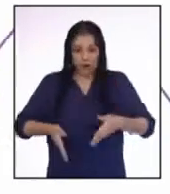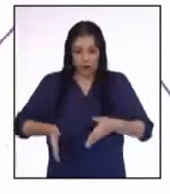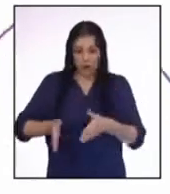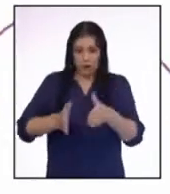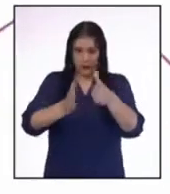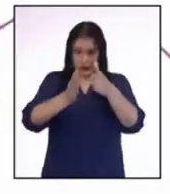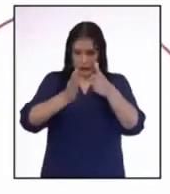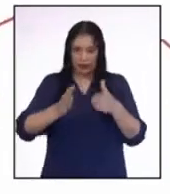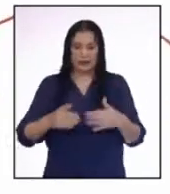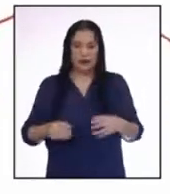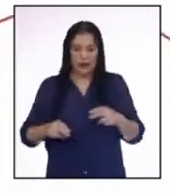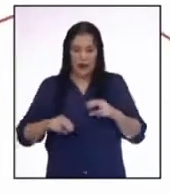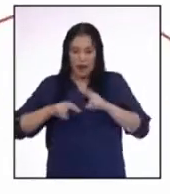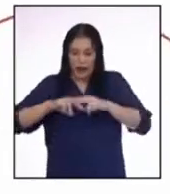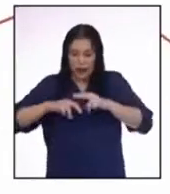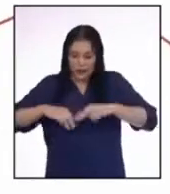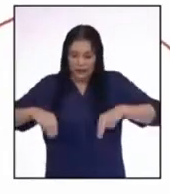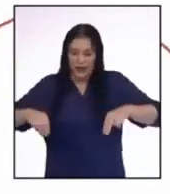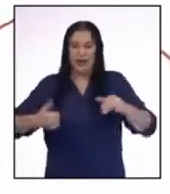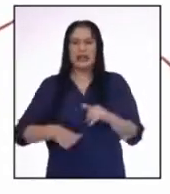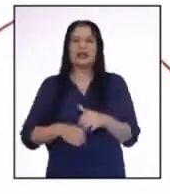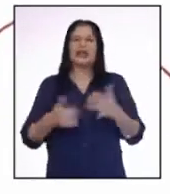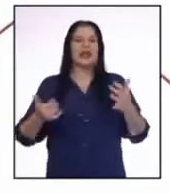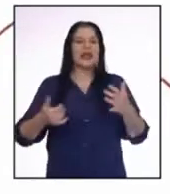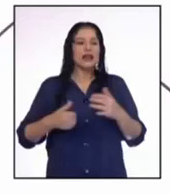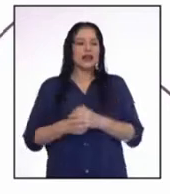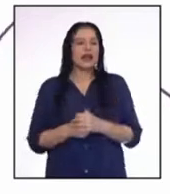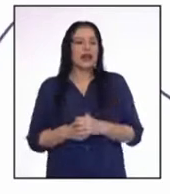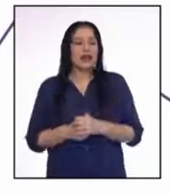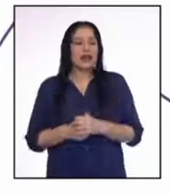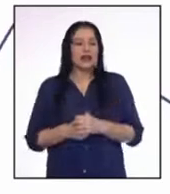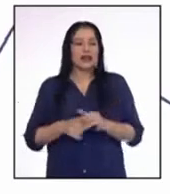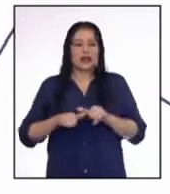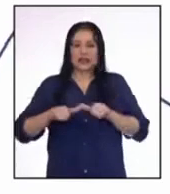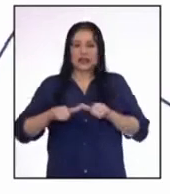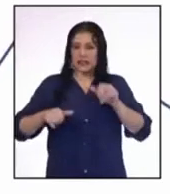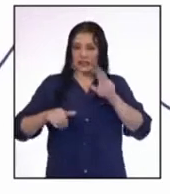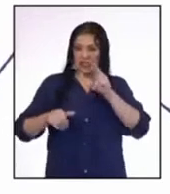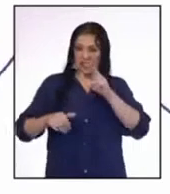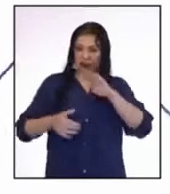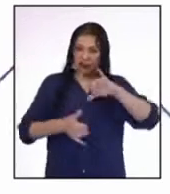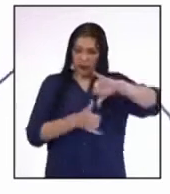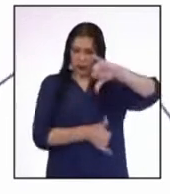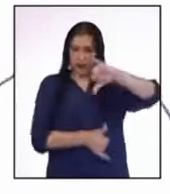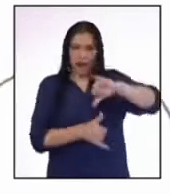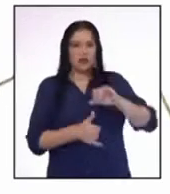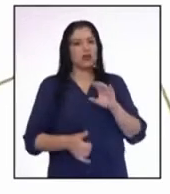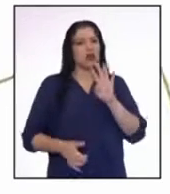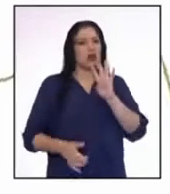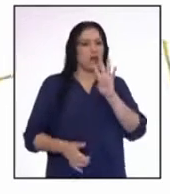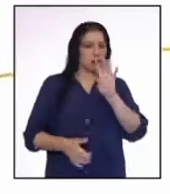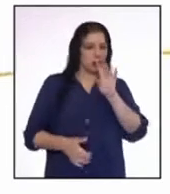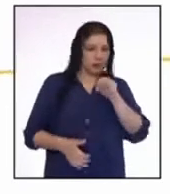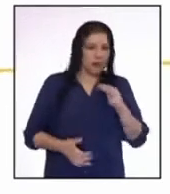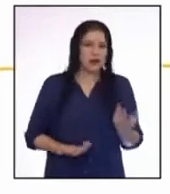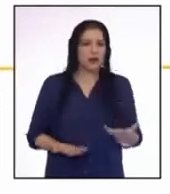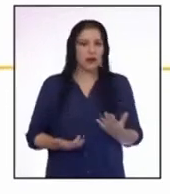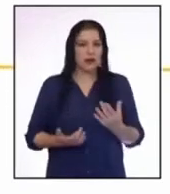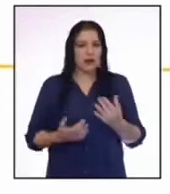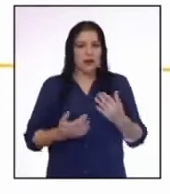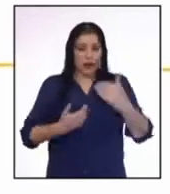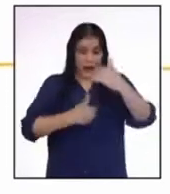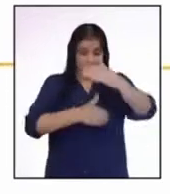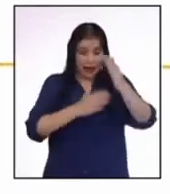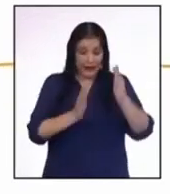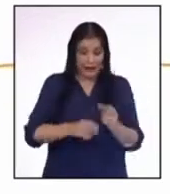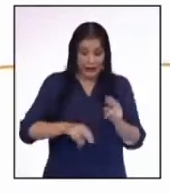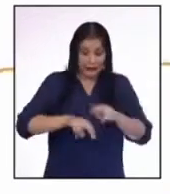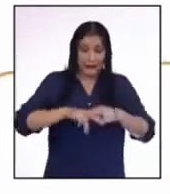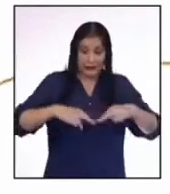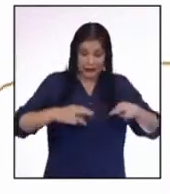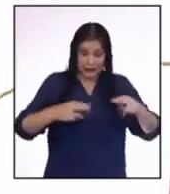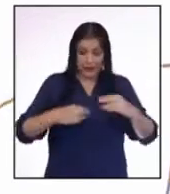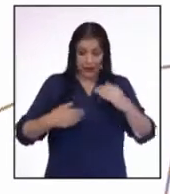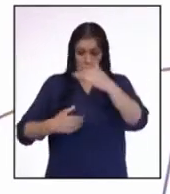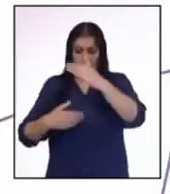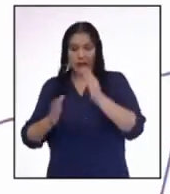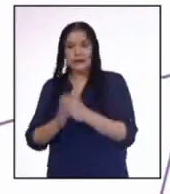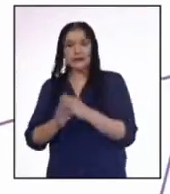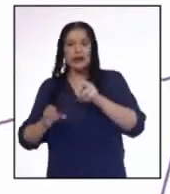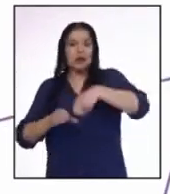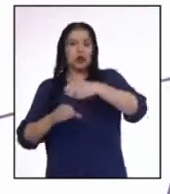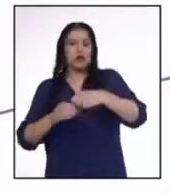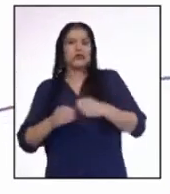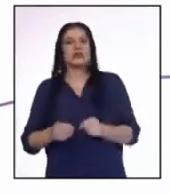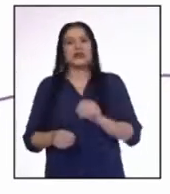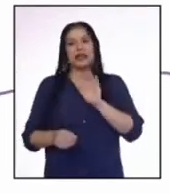tiene un largo de 7 metros y un ancho de 4 metros. Al costado de la sala está la cocina, de 5 metros